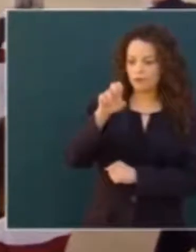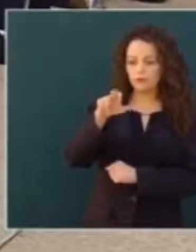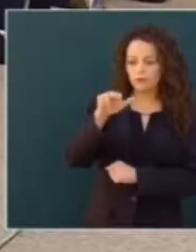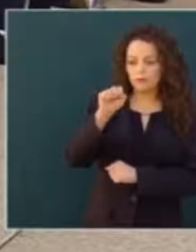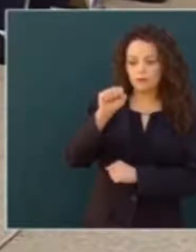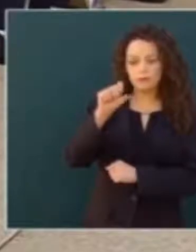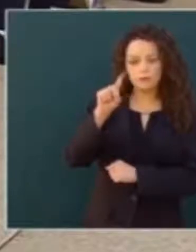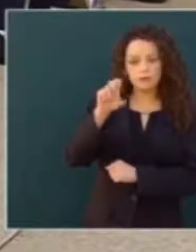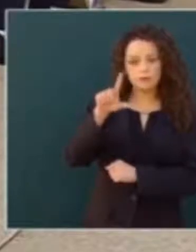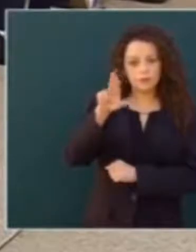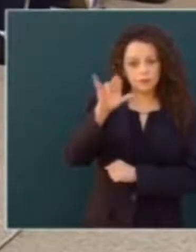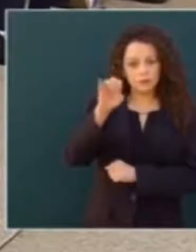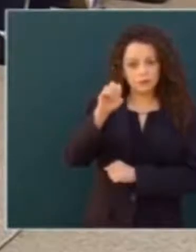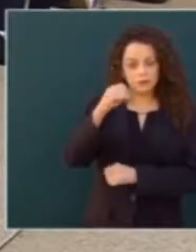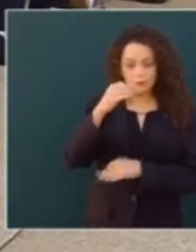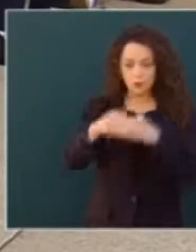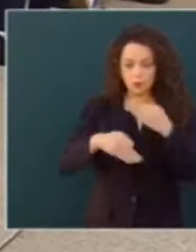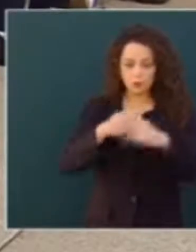todos.